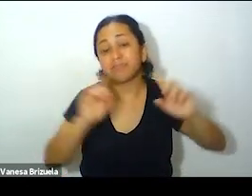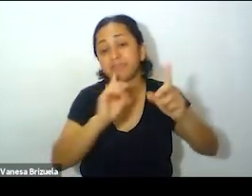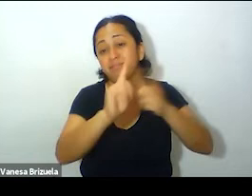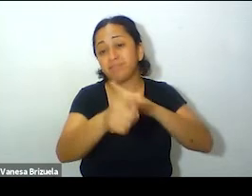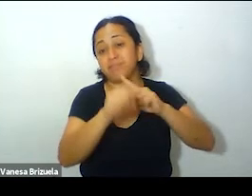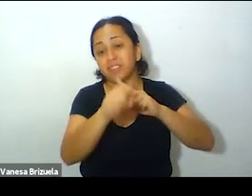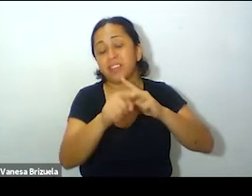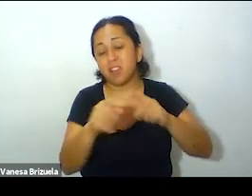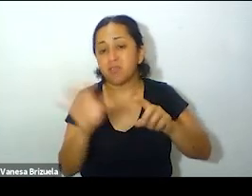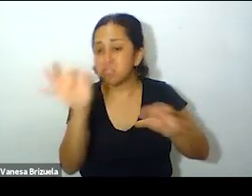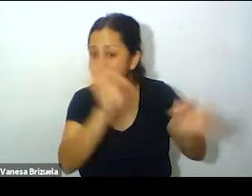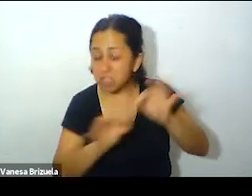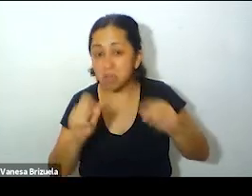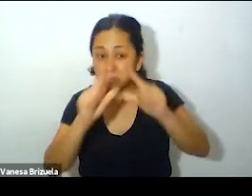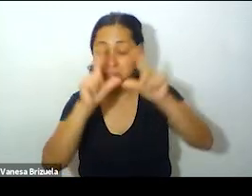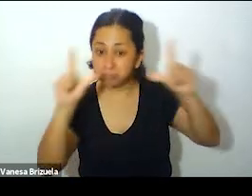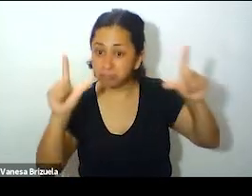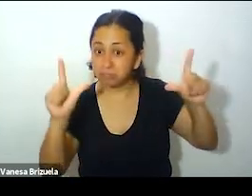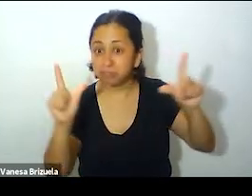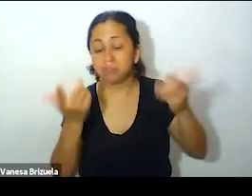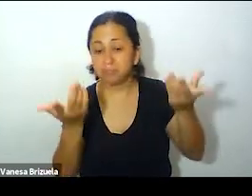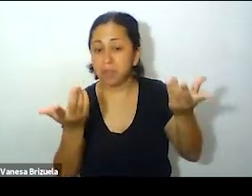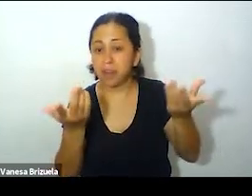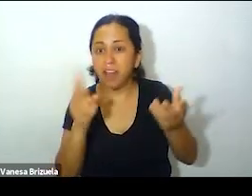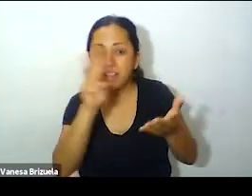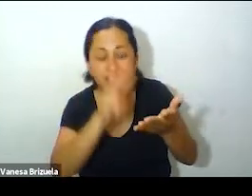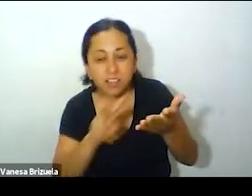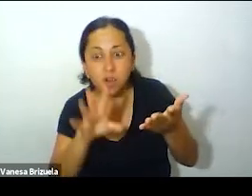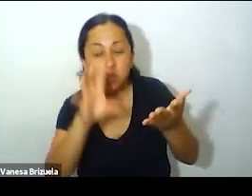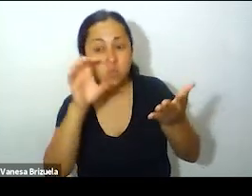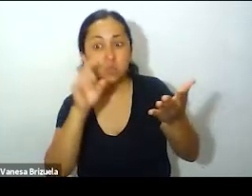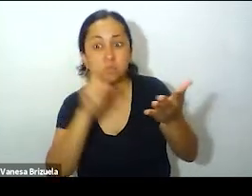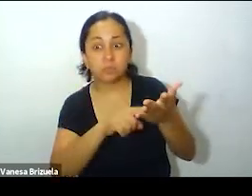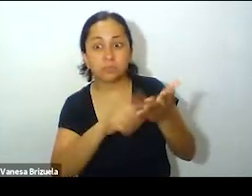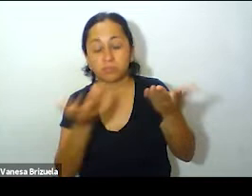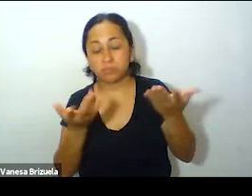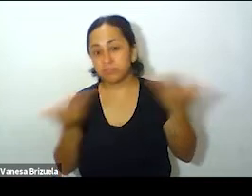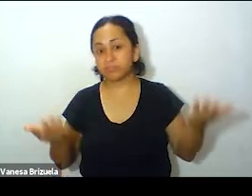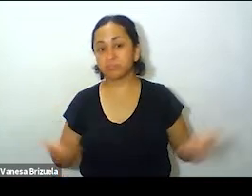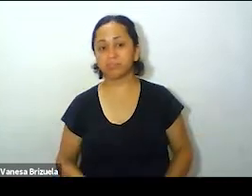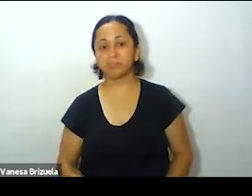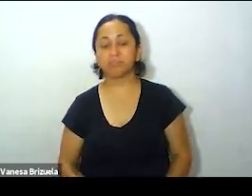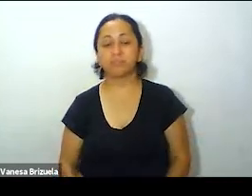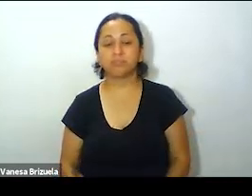ya podemos lograr un diseño llamativo para atrapar a ese lector.